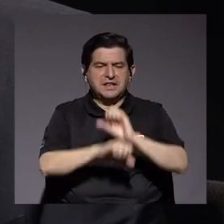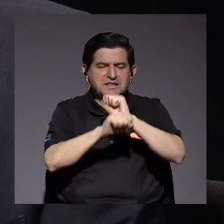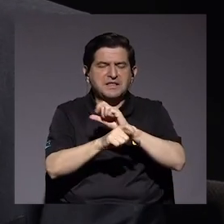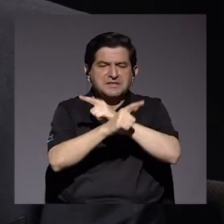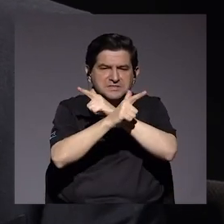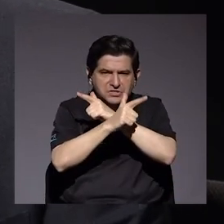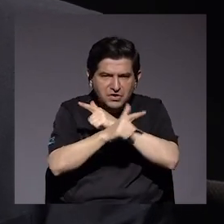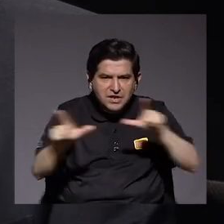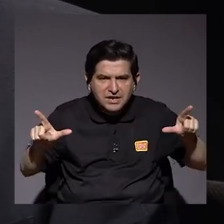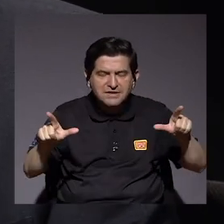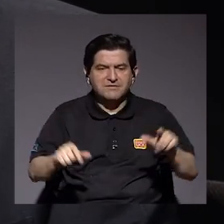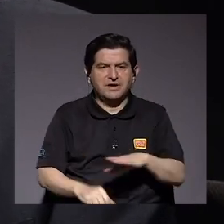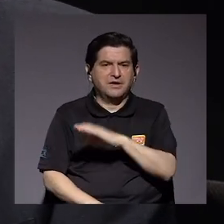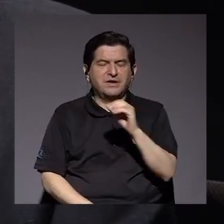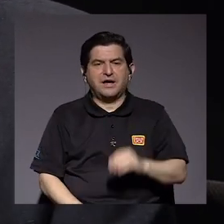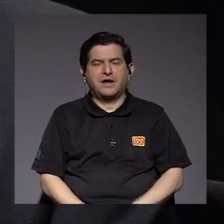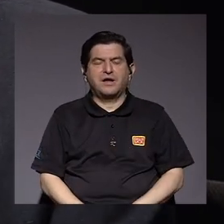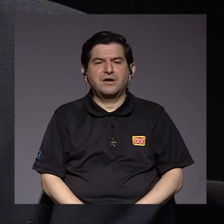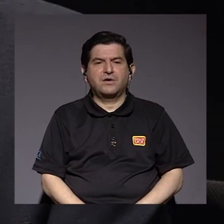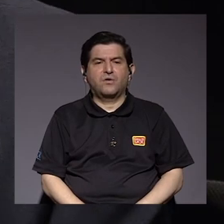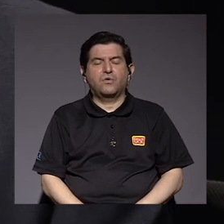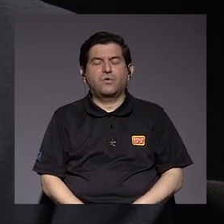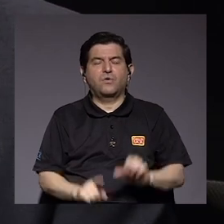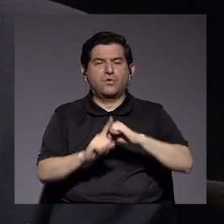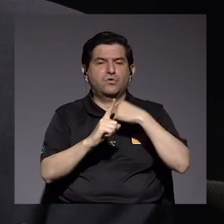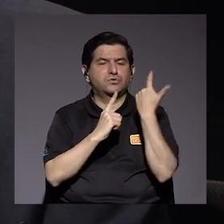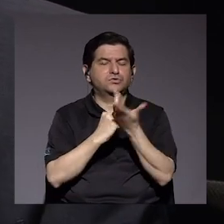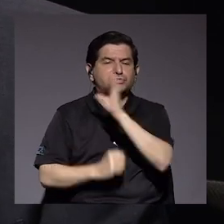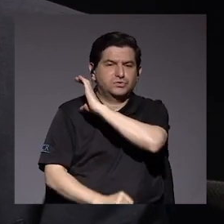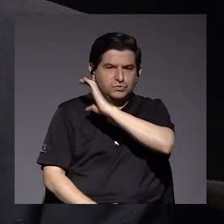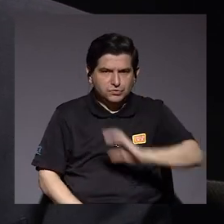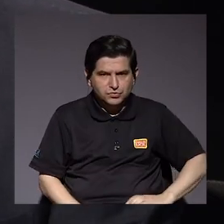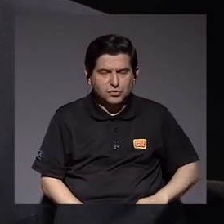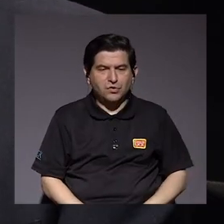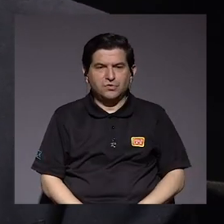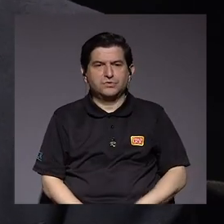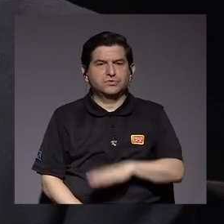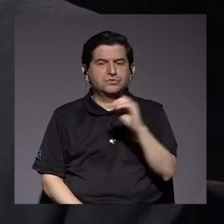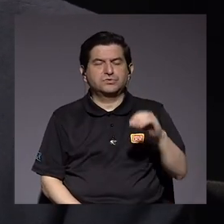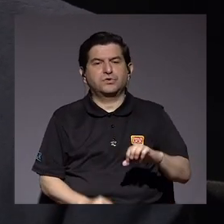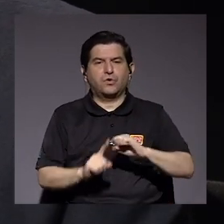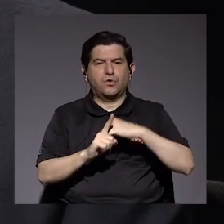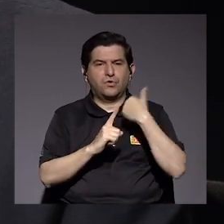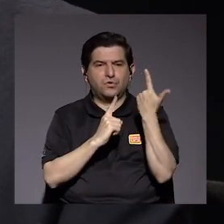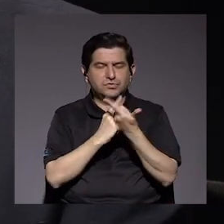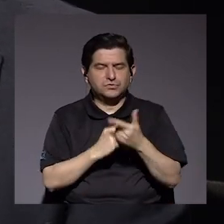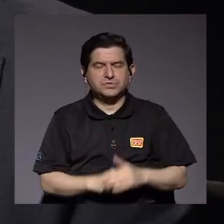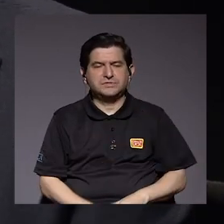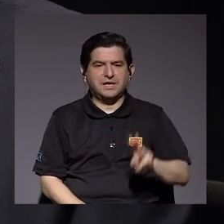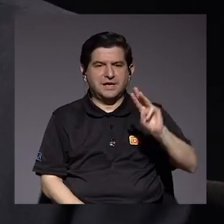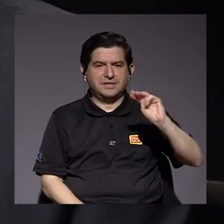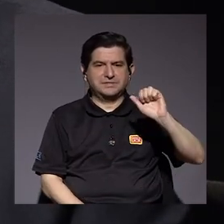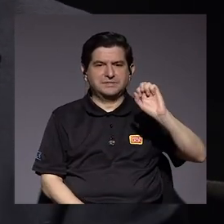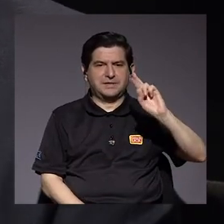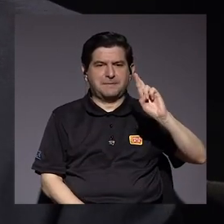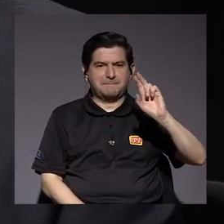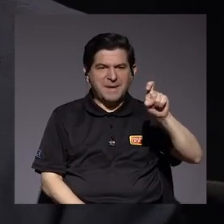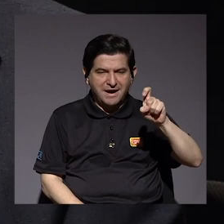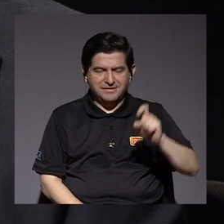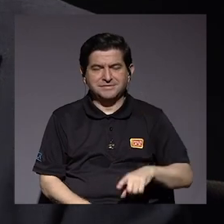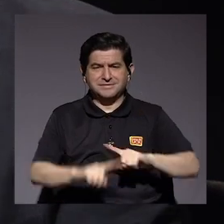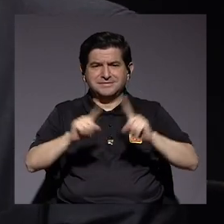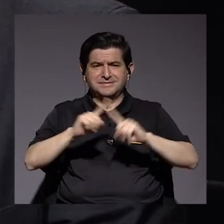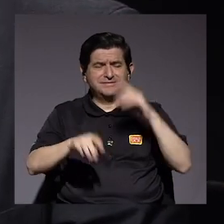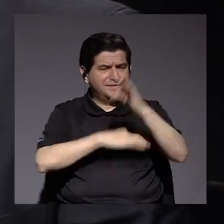tradición liberal tenemos la tradición de democristianos social cristiana tenemos las tradiciones socialistas marxistas